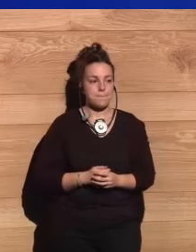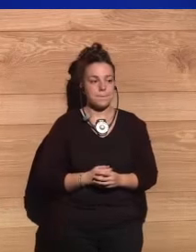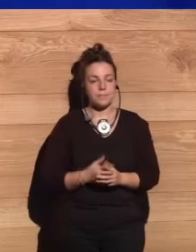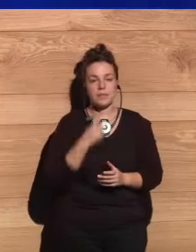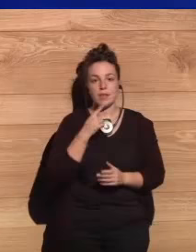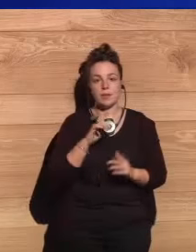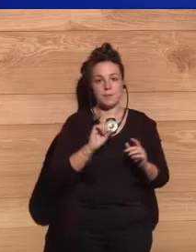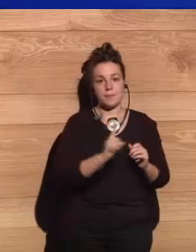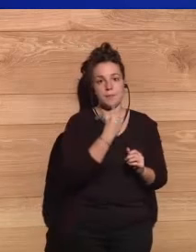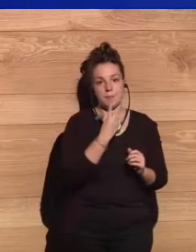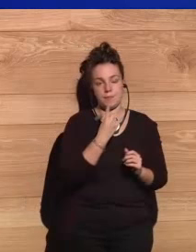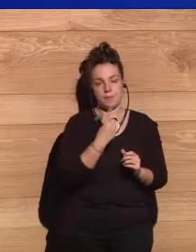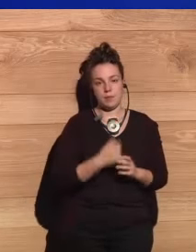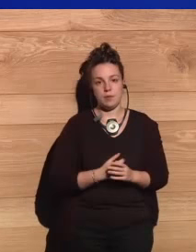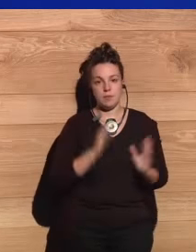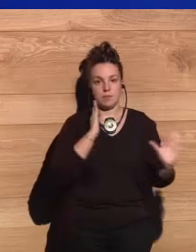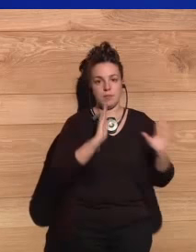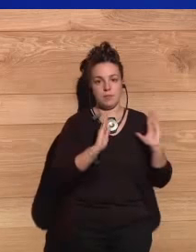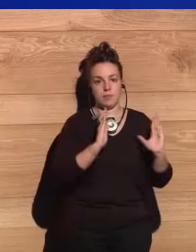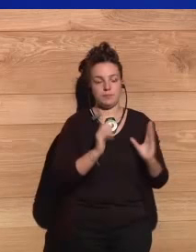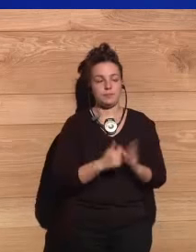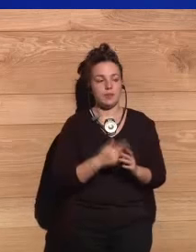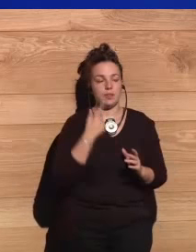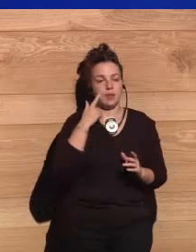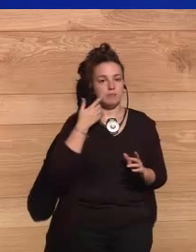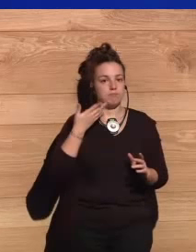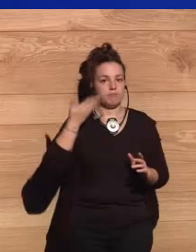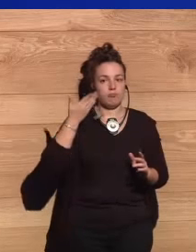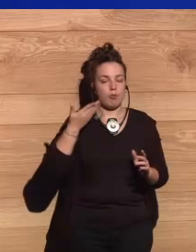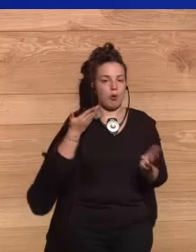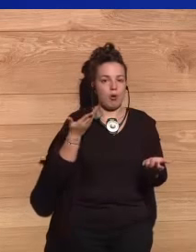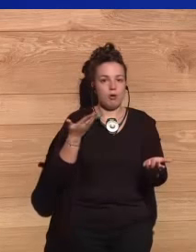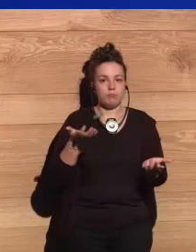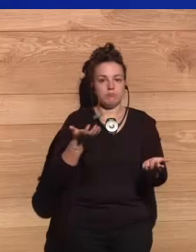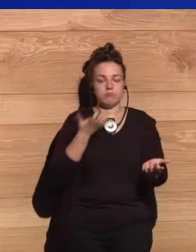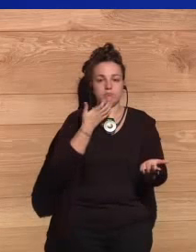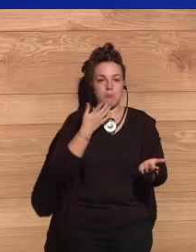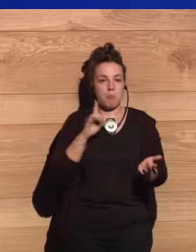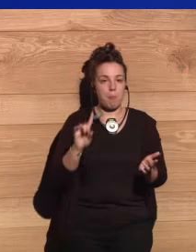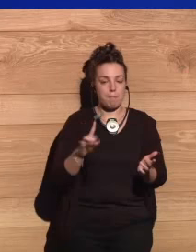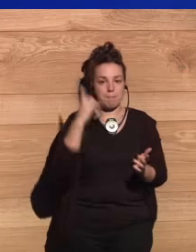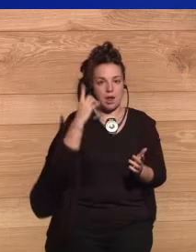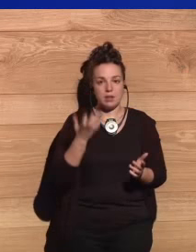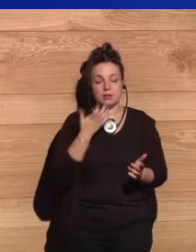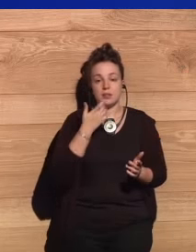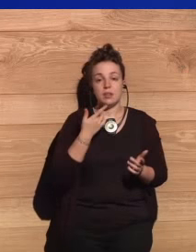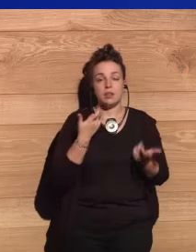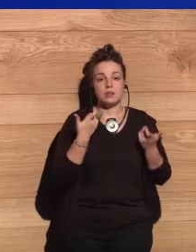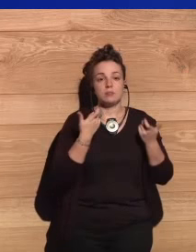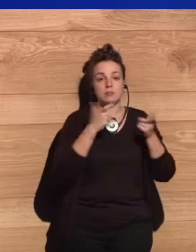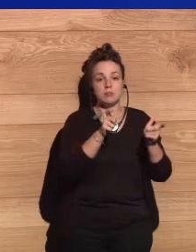Primer campo, por supuesto, es el más significativo en un sentido, es el campo